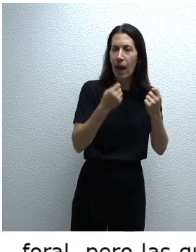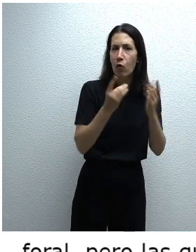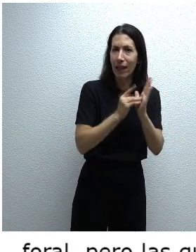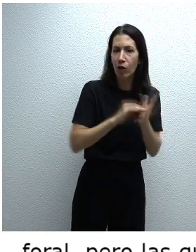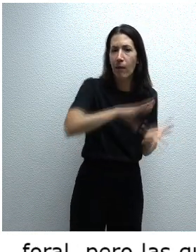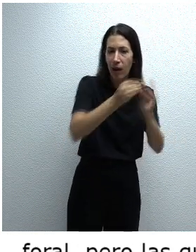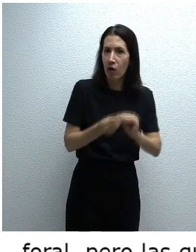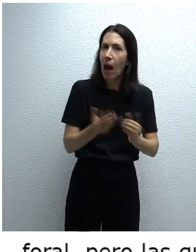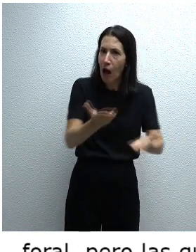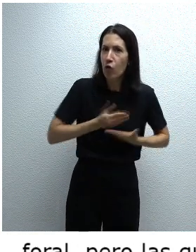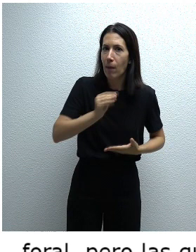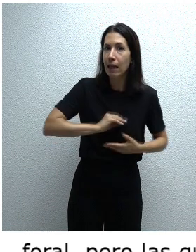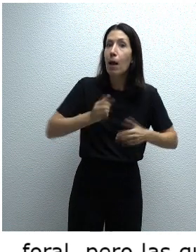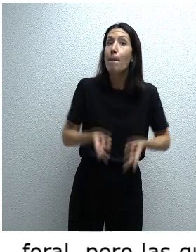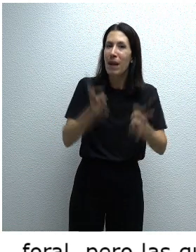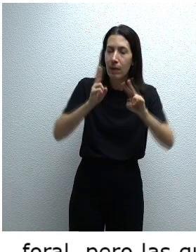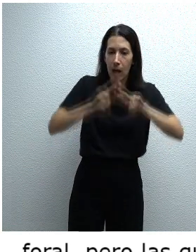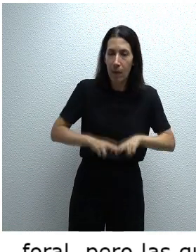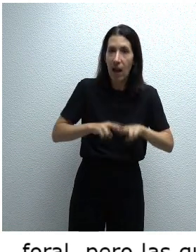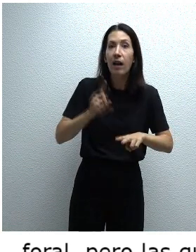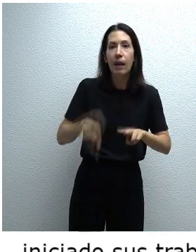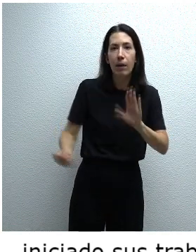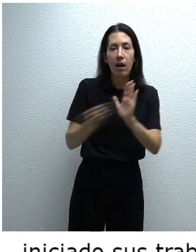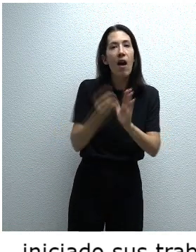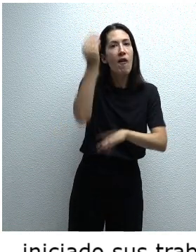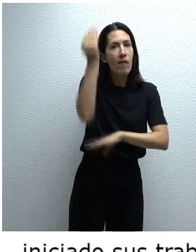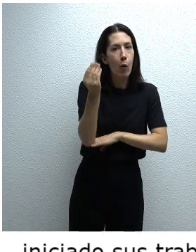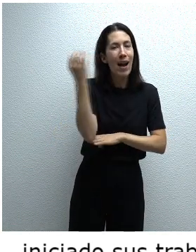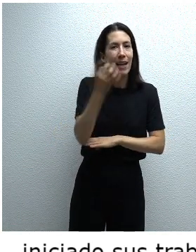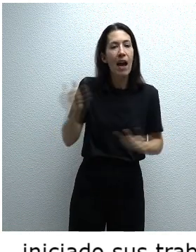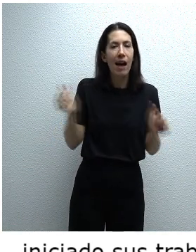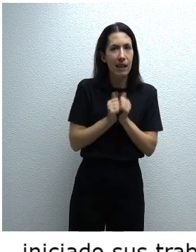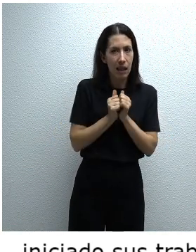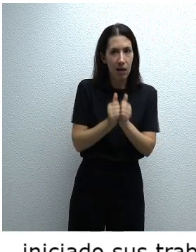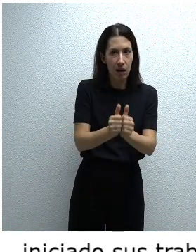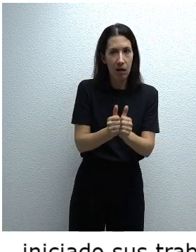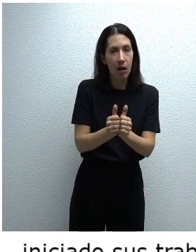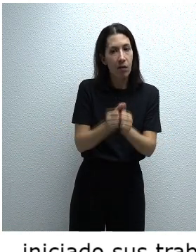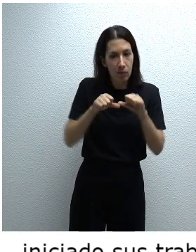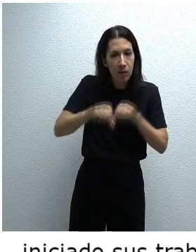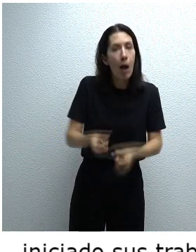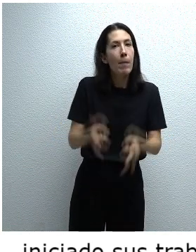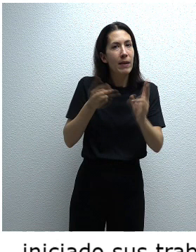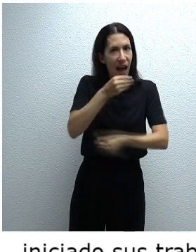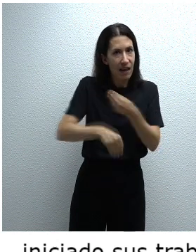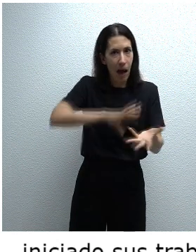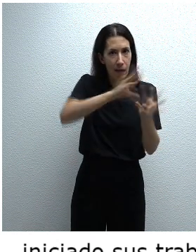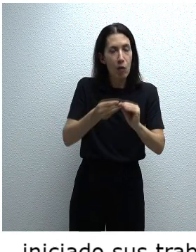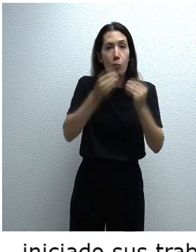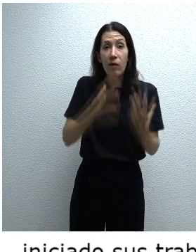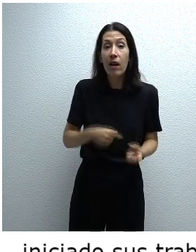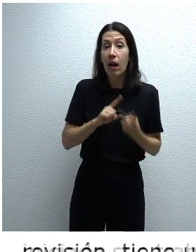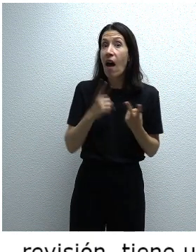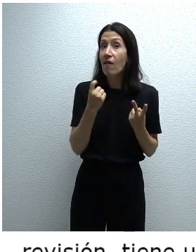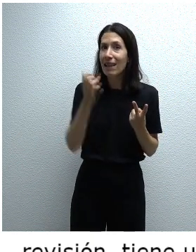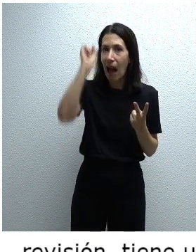permite ya empezar a la revisión. Tiene una figura que es la asistencia que va a permitir hacer muy bien esa adaptación. Y nos falta